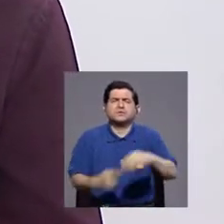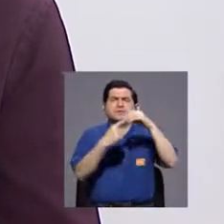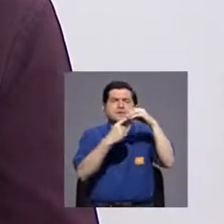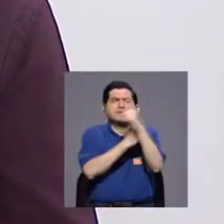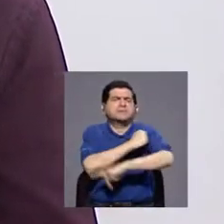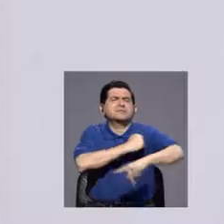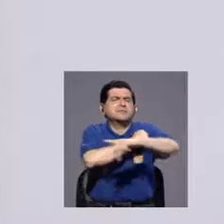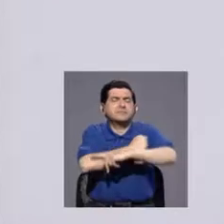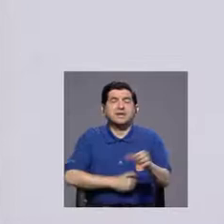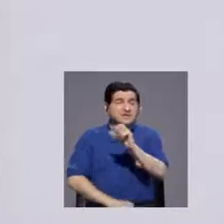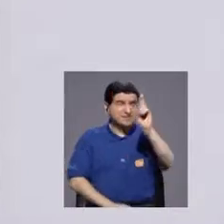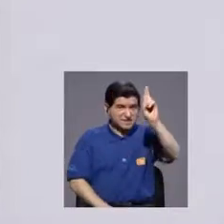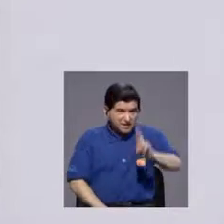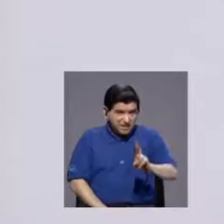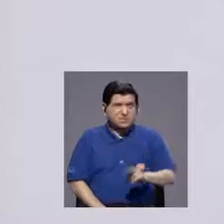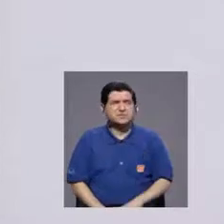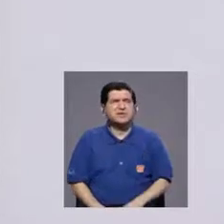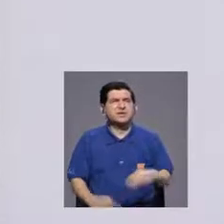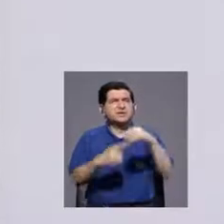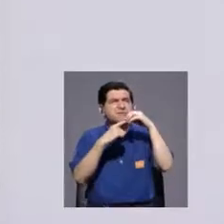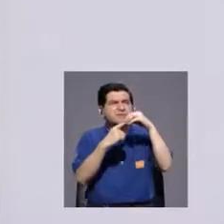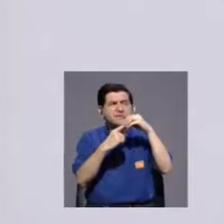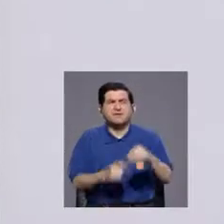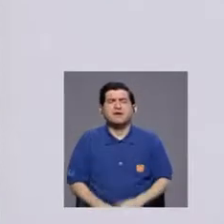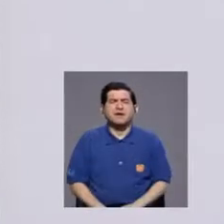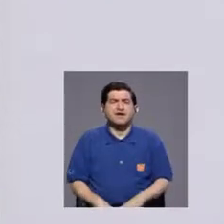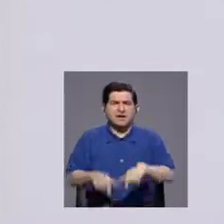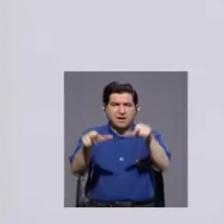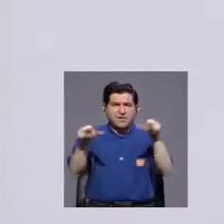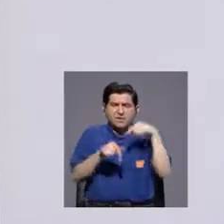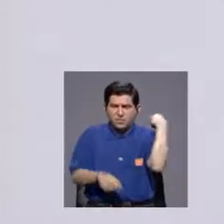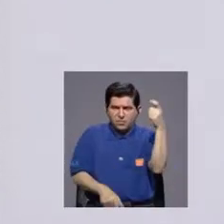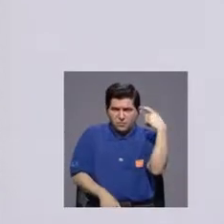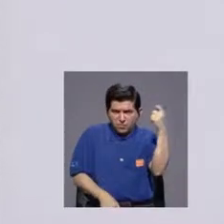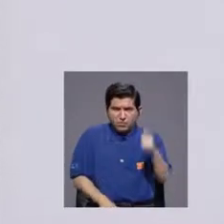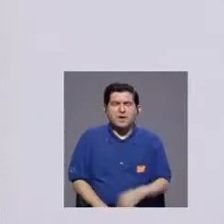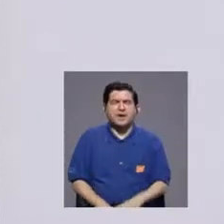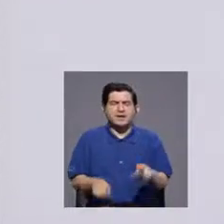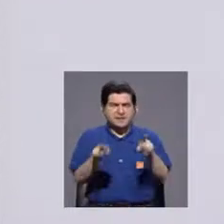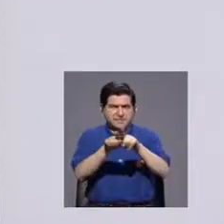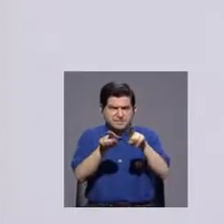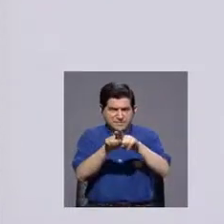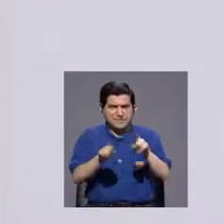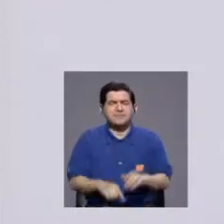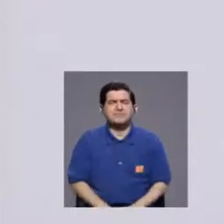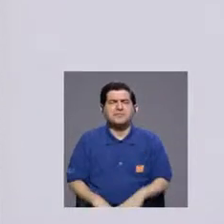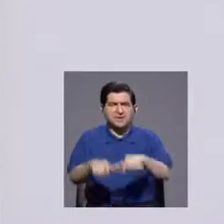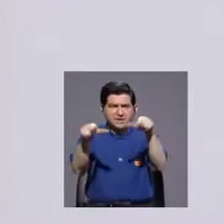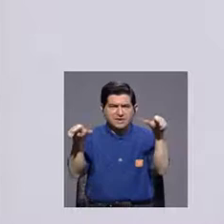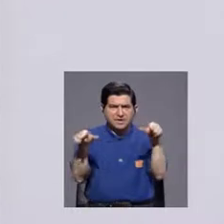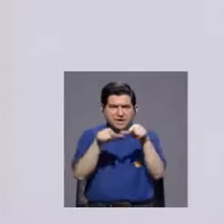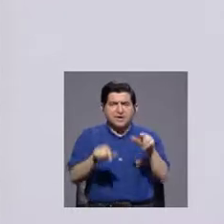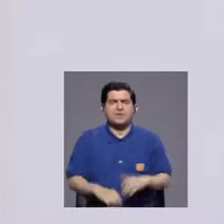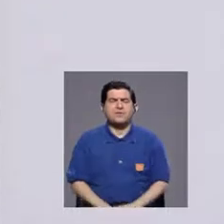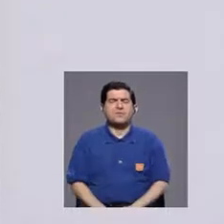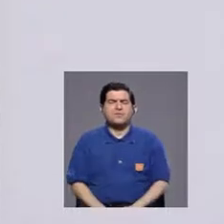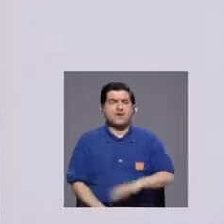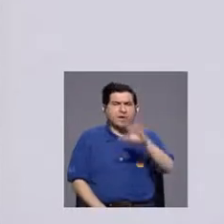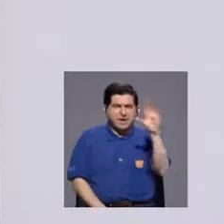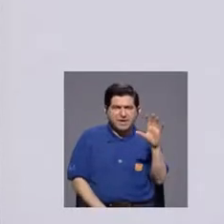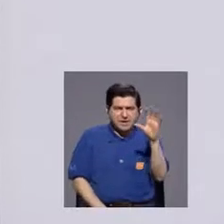nuestro país en costa rica se produce principalmente en la zona chorotega tenemos la zona brunca tenemos la zona huetar atlántica